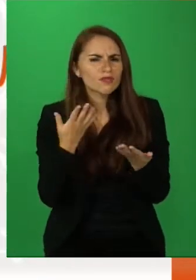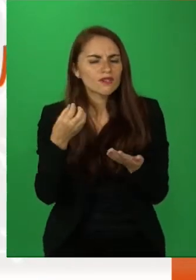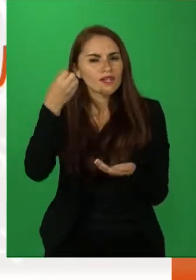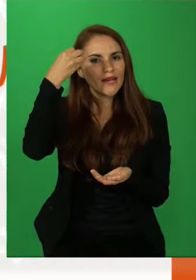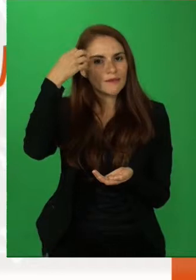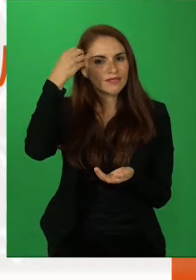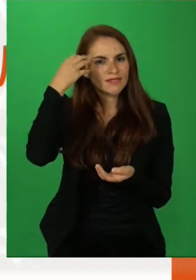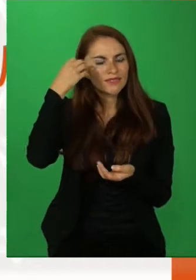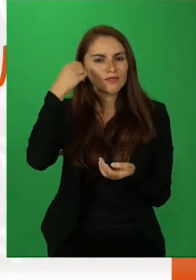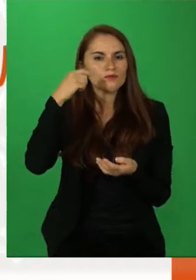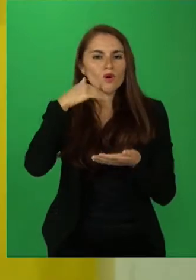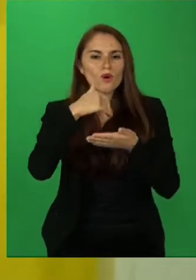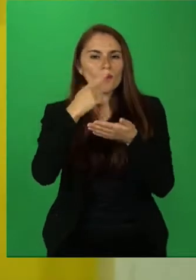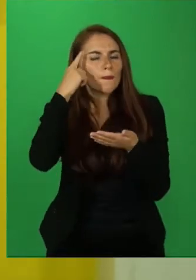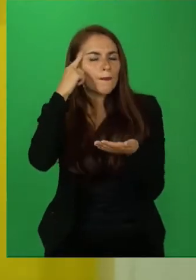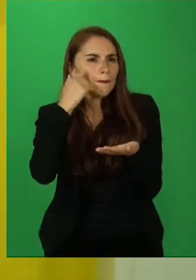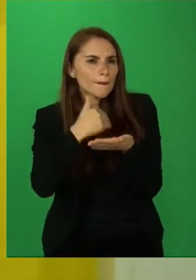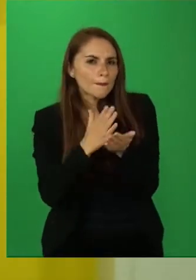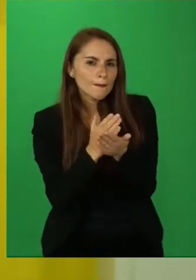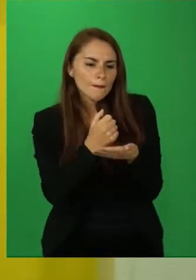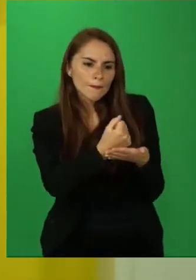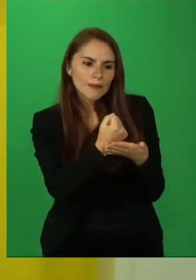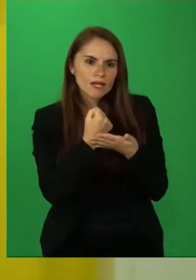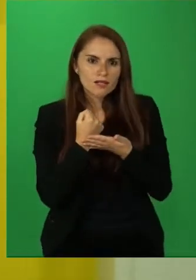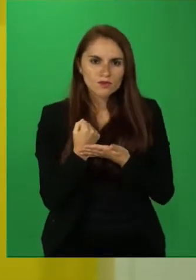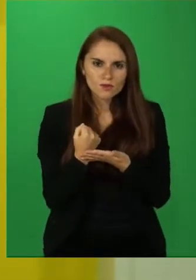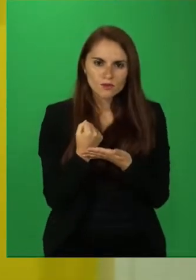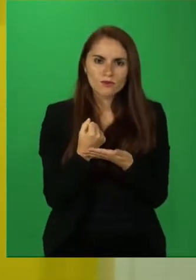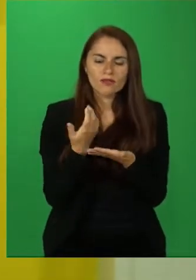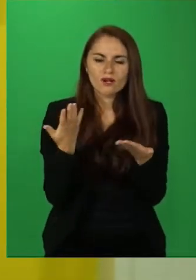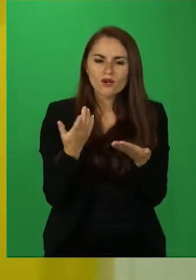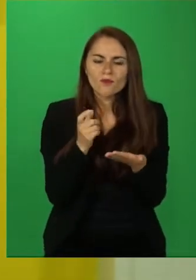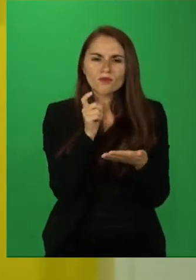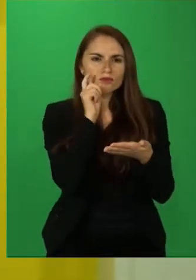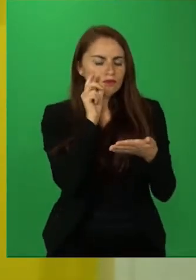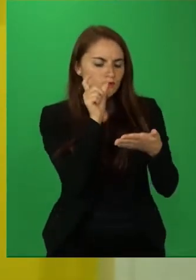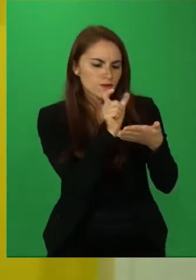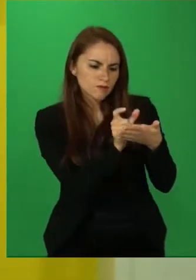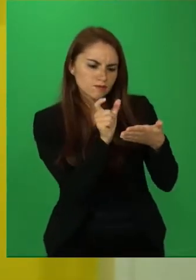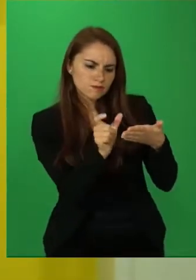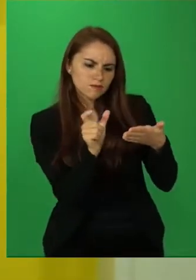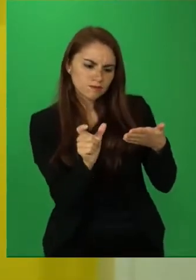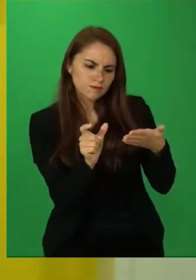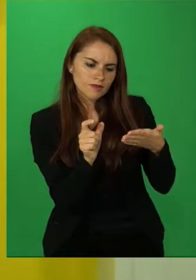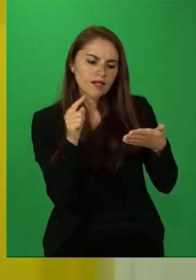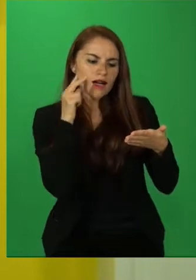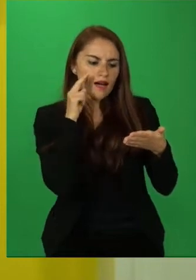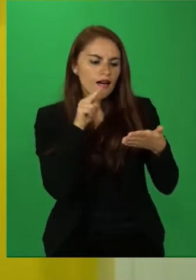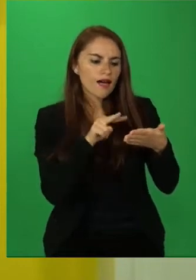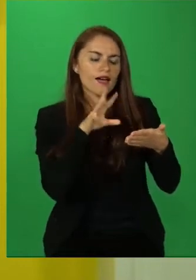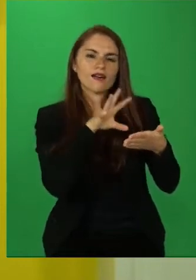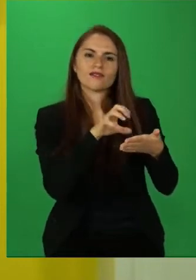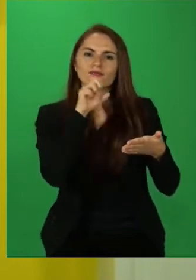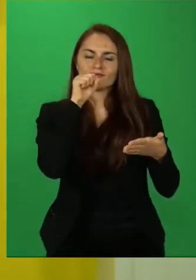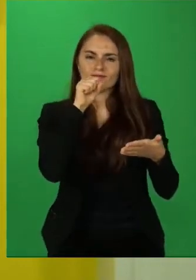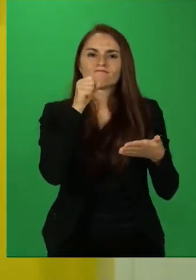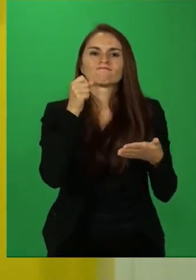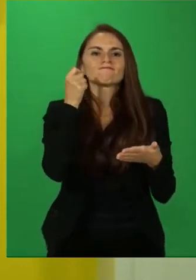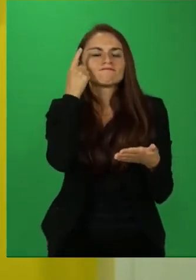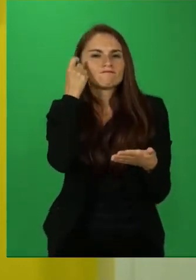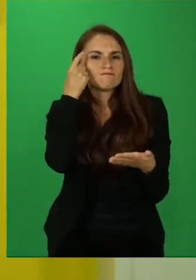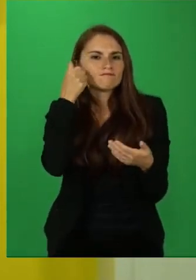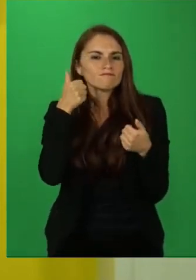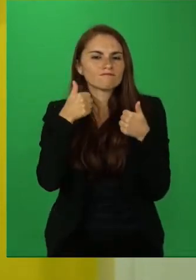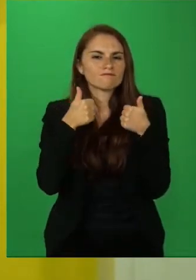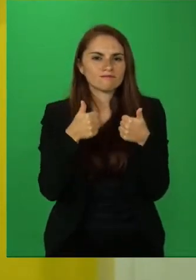aprender un método de análisis paso a paso para poder usar los recursos lingüísticos y poder